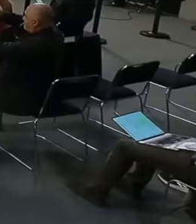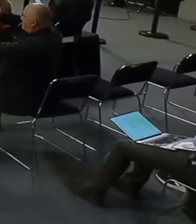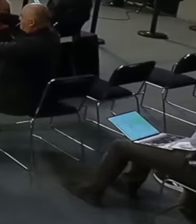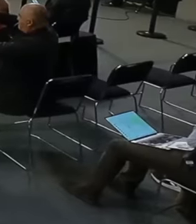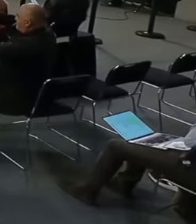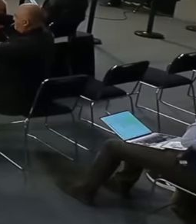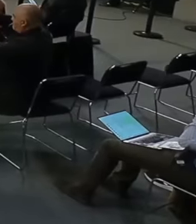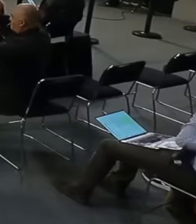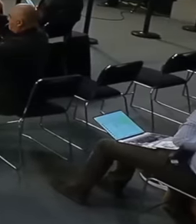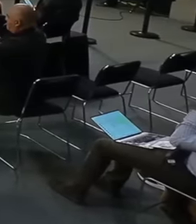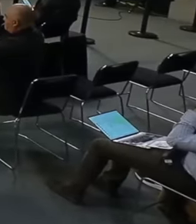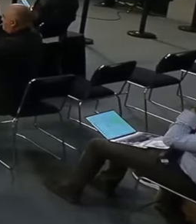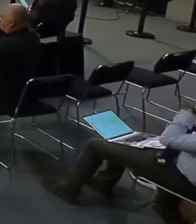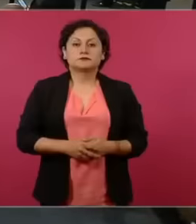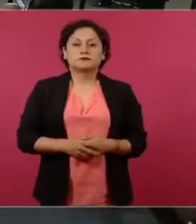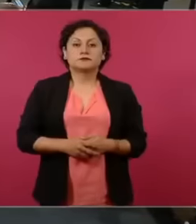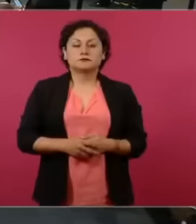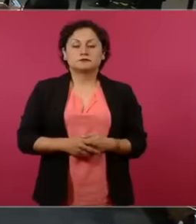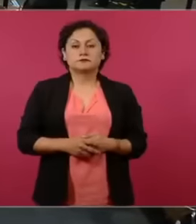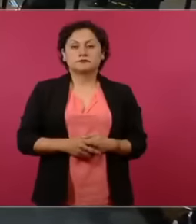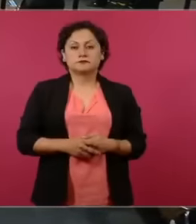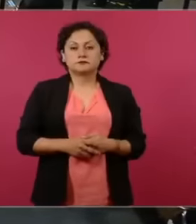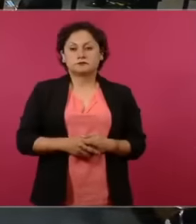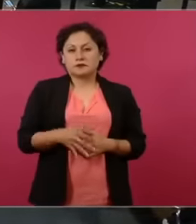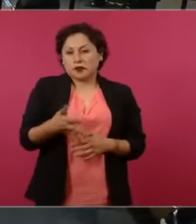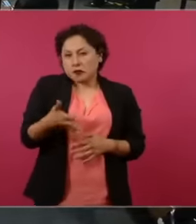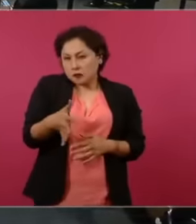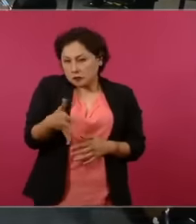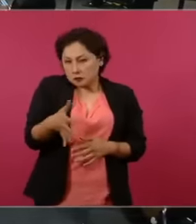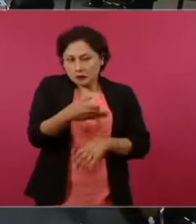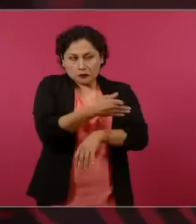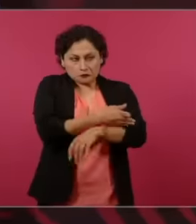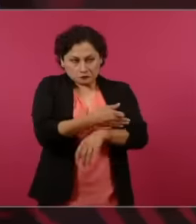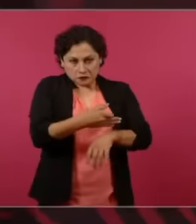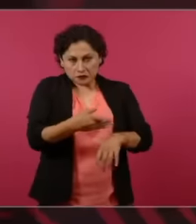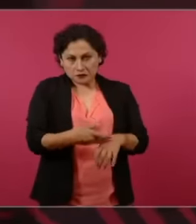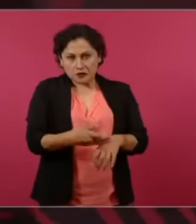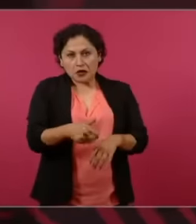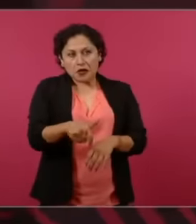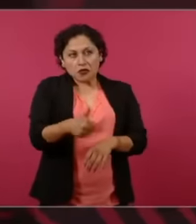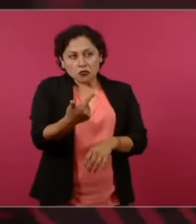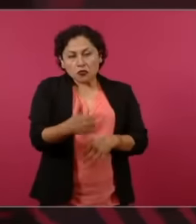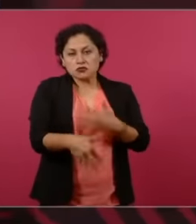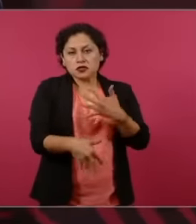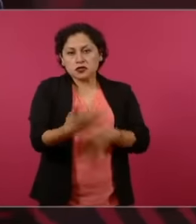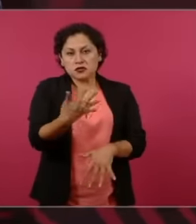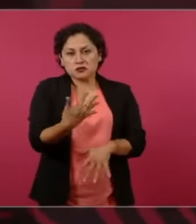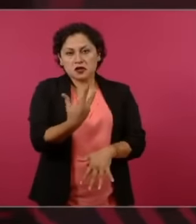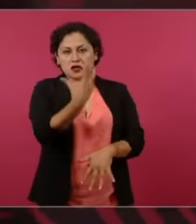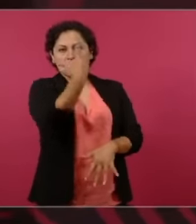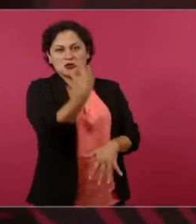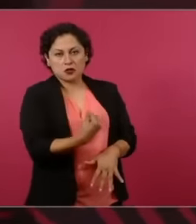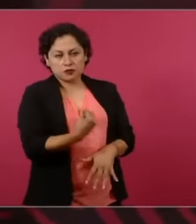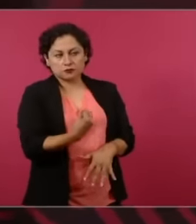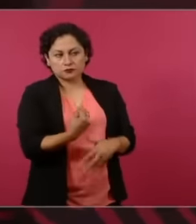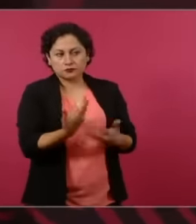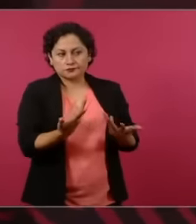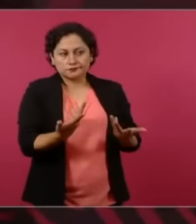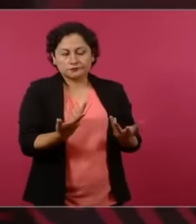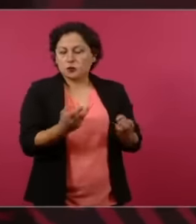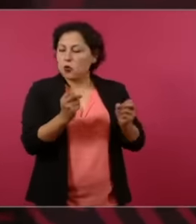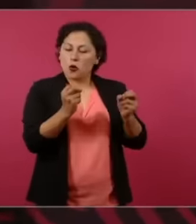12 o 15 dijeron no, no hubo consenso. Y les dije, pues